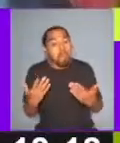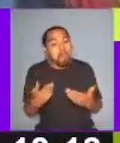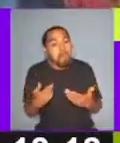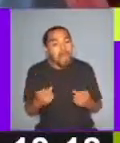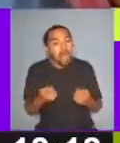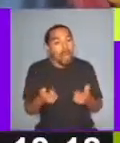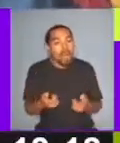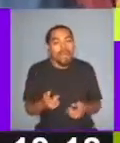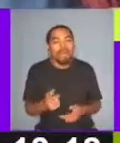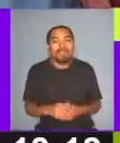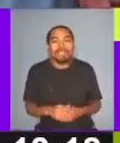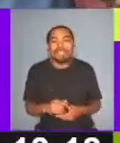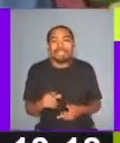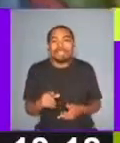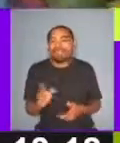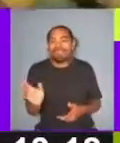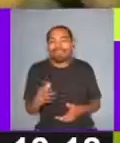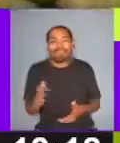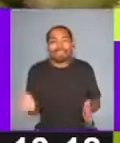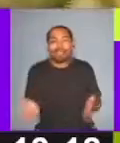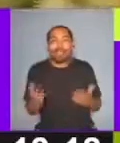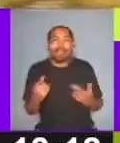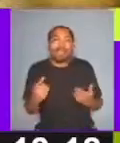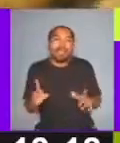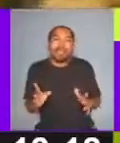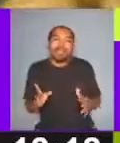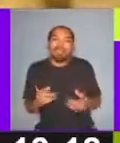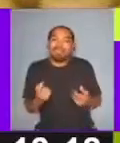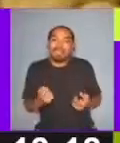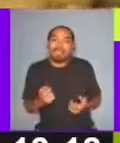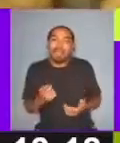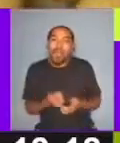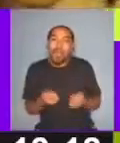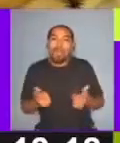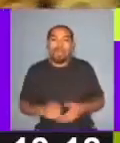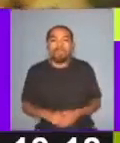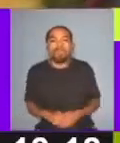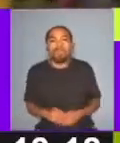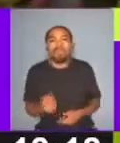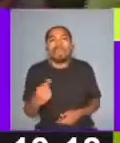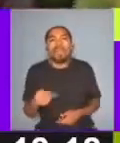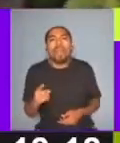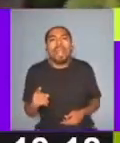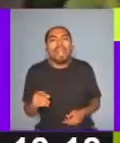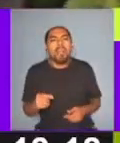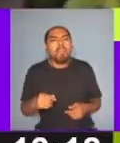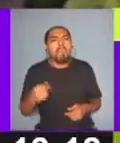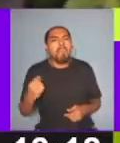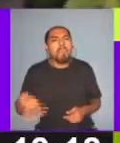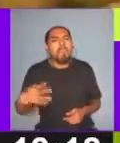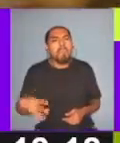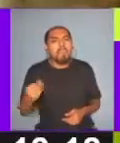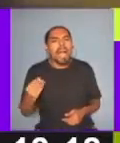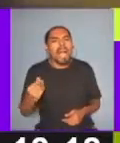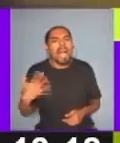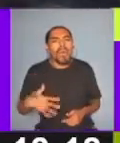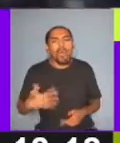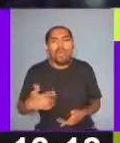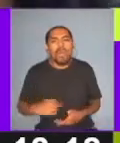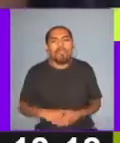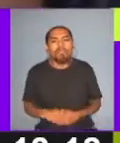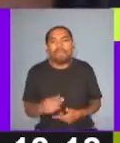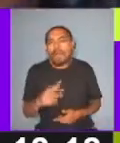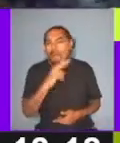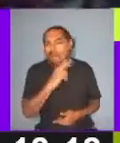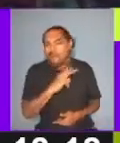pero bueno Qué vamos a hacer qué es lo que encontró más caro por ejemplo la fruta va en realidad todo subió pero la fruta sí se subió se